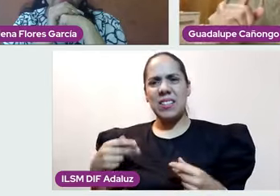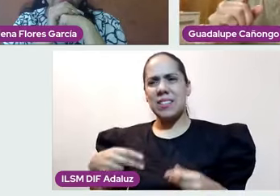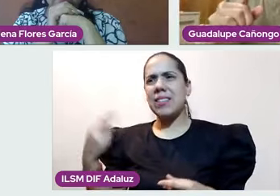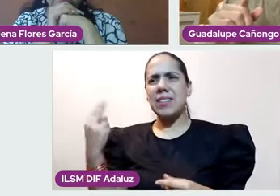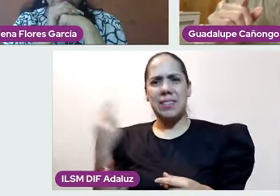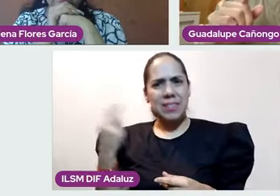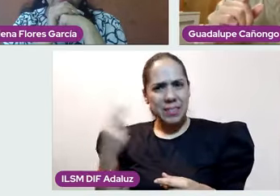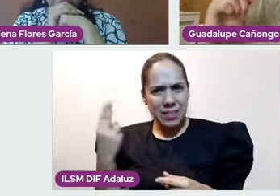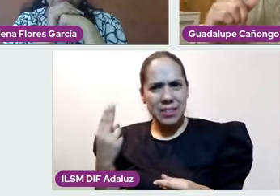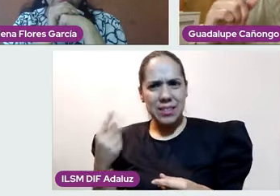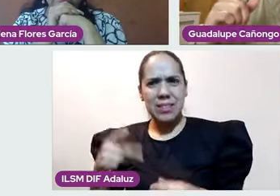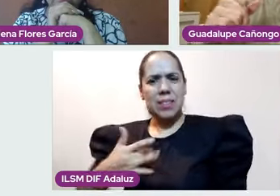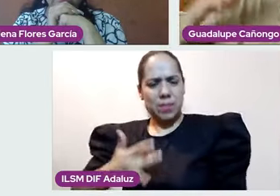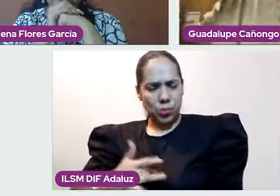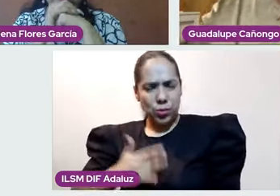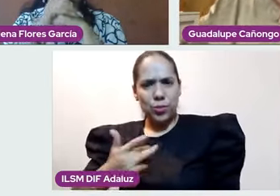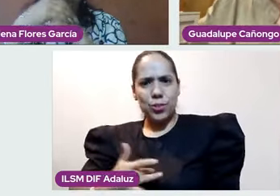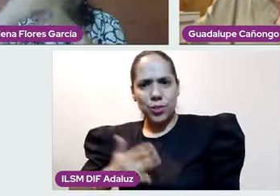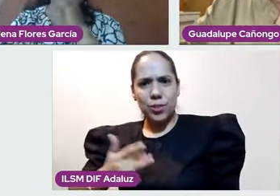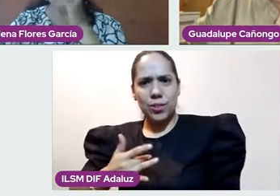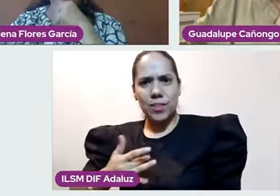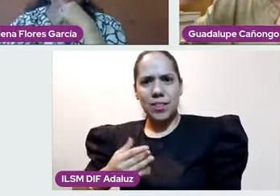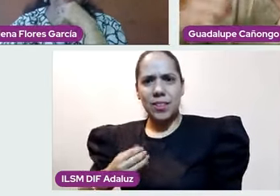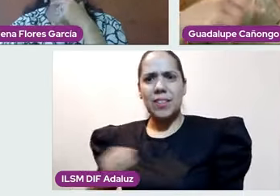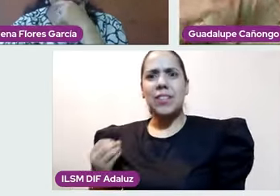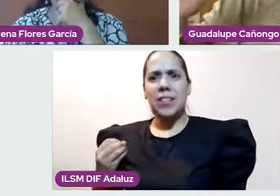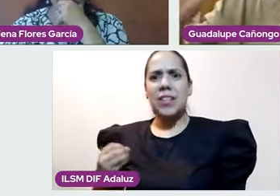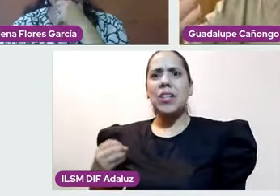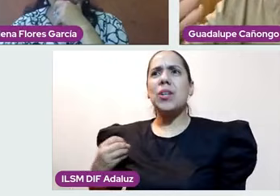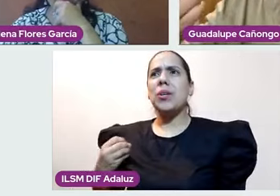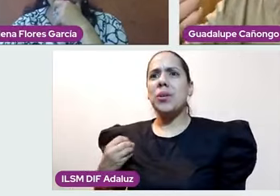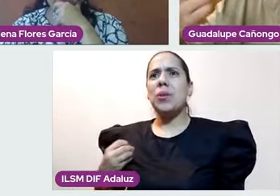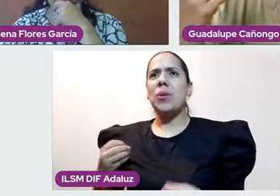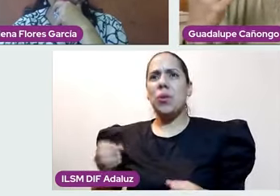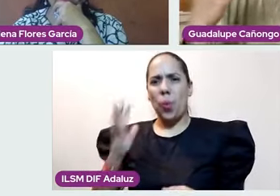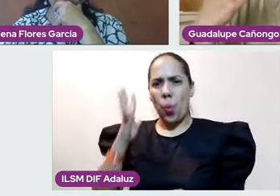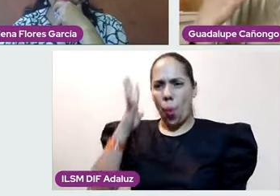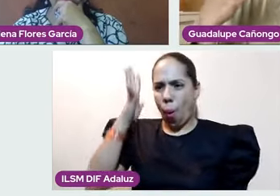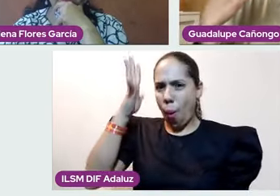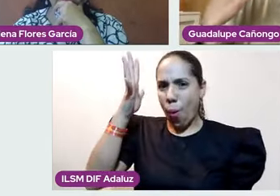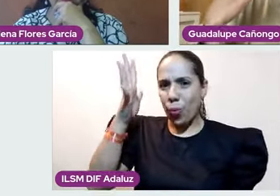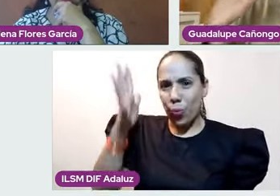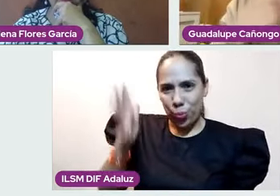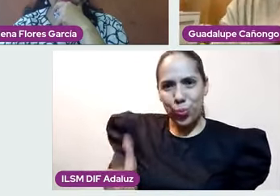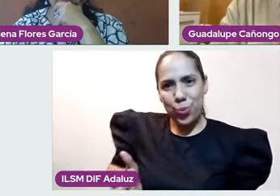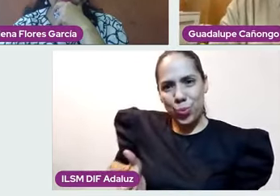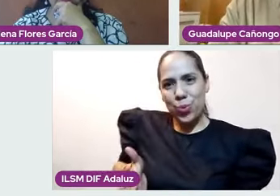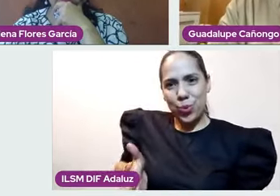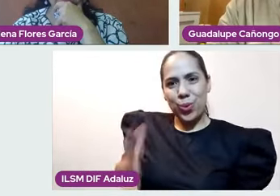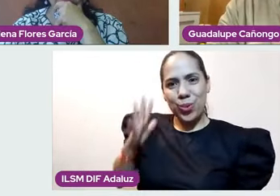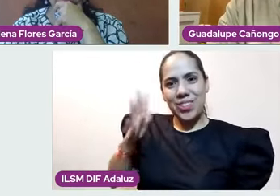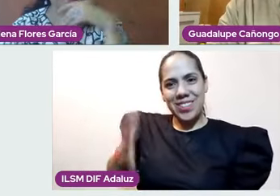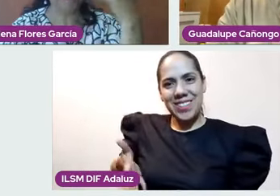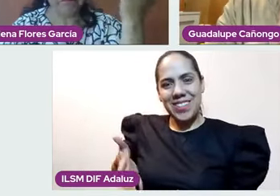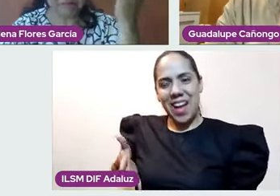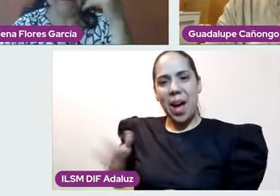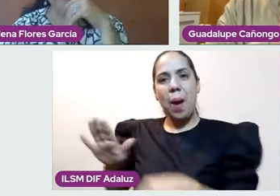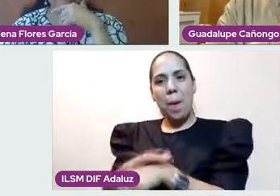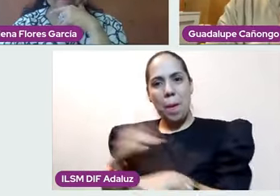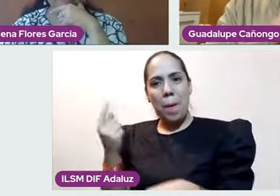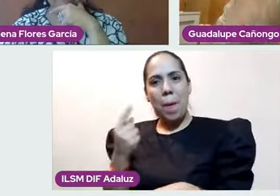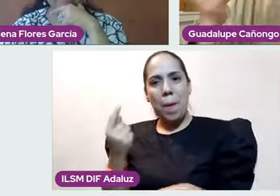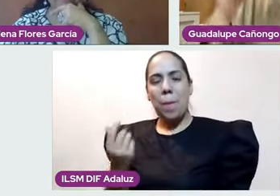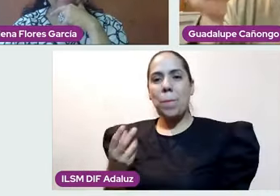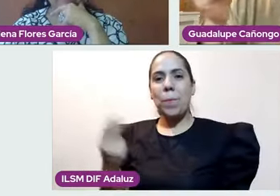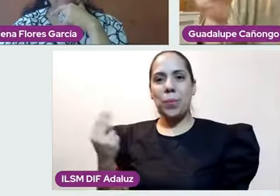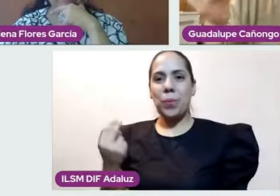pero además eso da ejemplos y genera confianza. Si otra persona mayor la escucha y dice, ay,